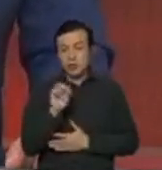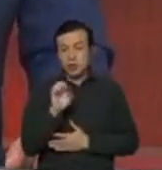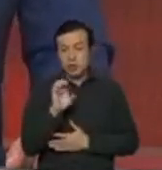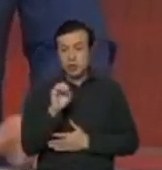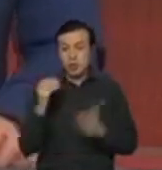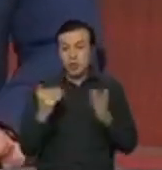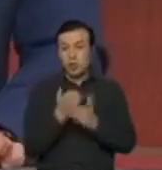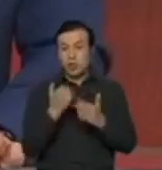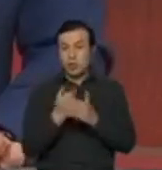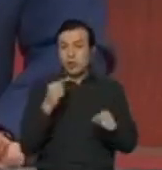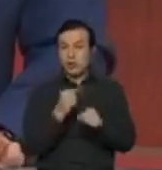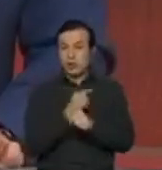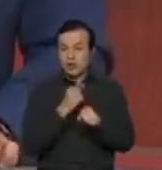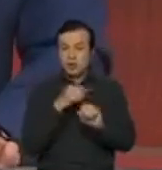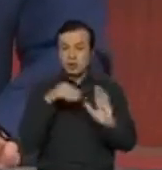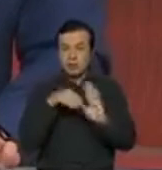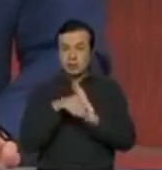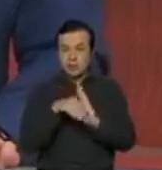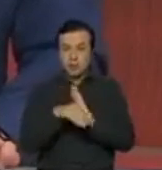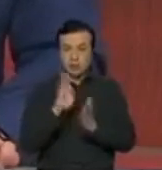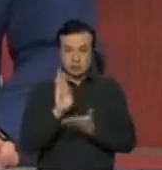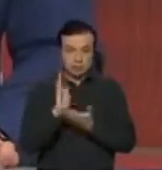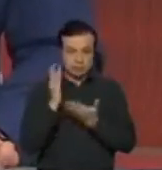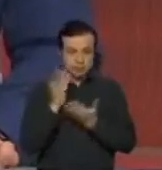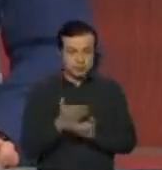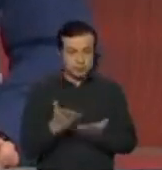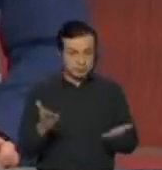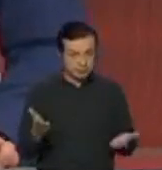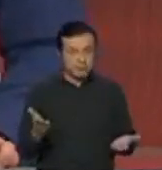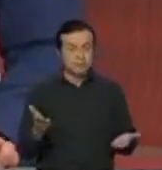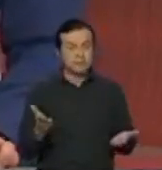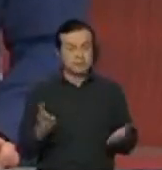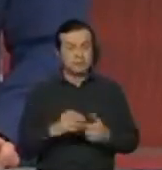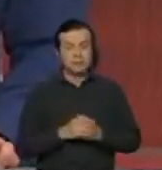general del BIES, del Banco del Instituto Ecuatoriano de Seguridad Social.